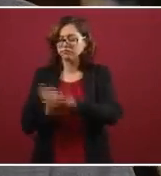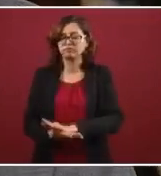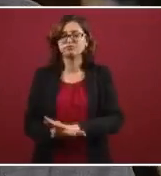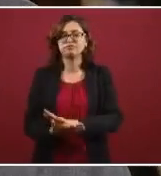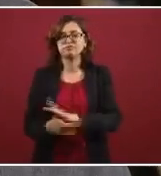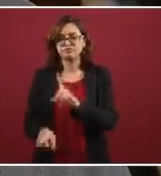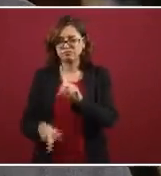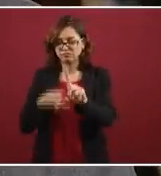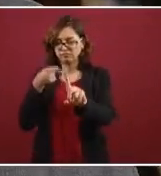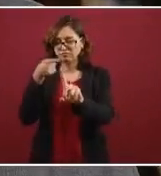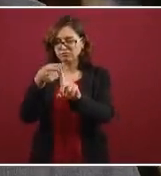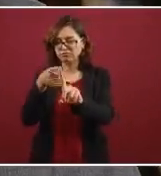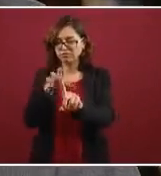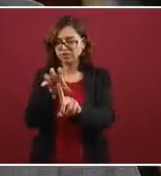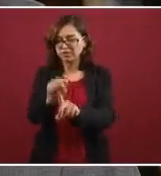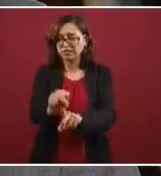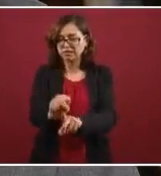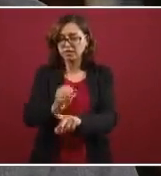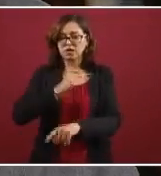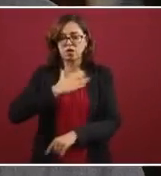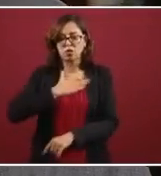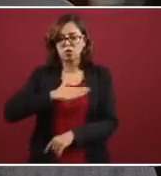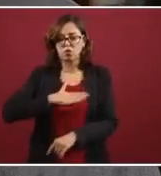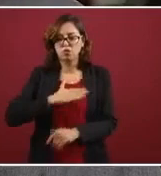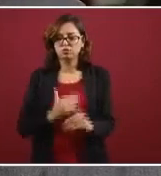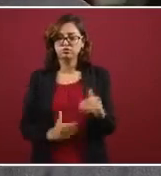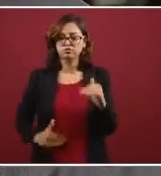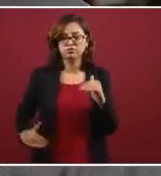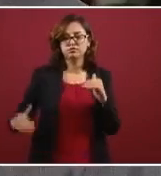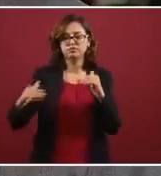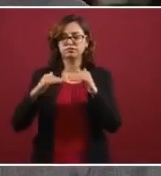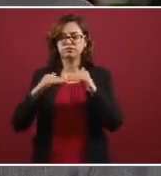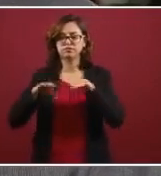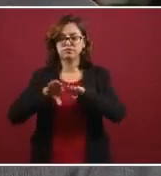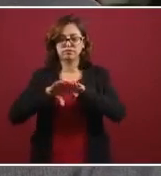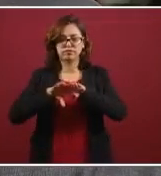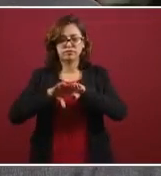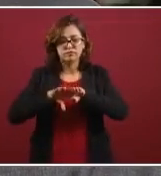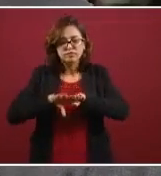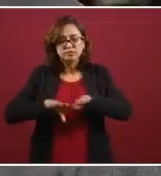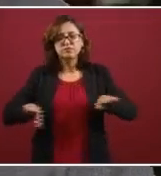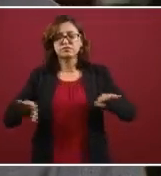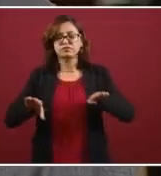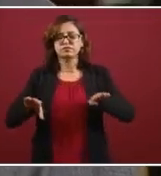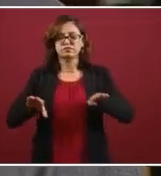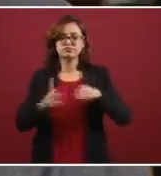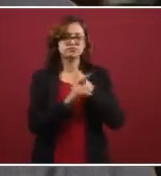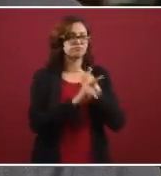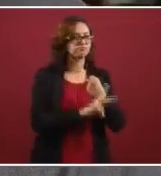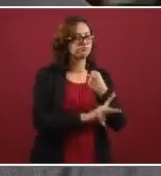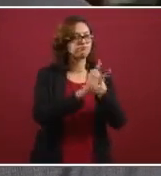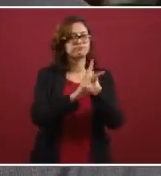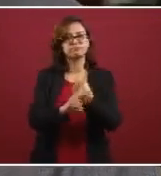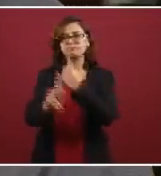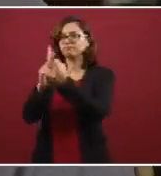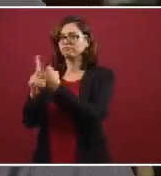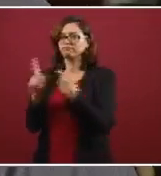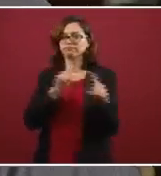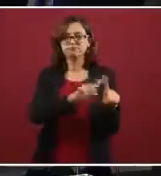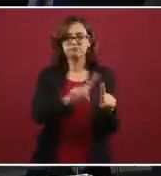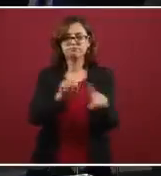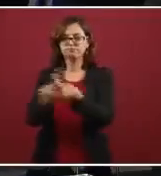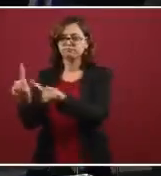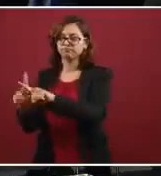en justicia y en igualdad para nuestros pueblos.